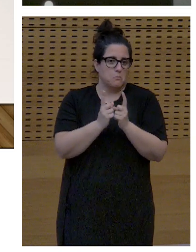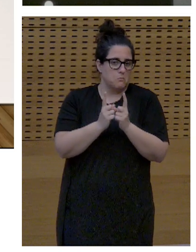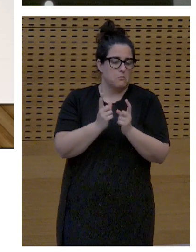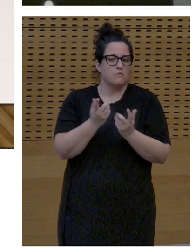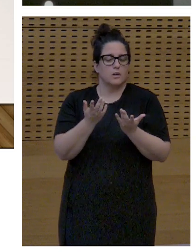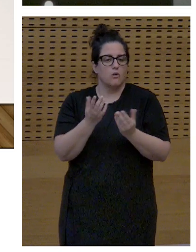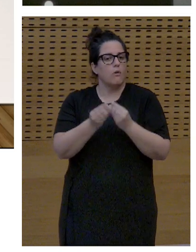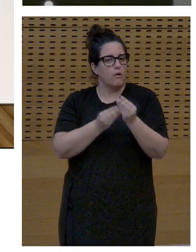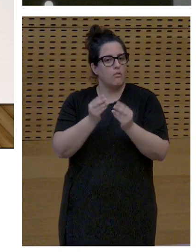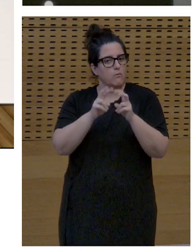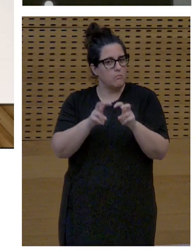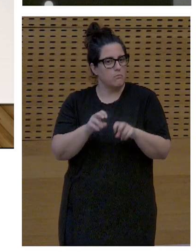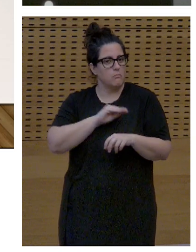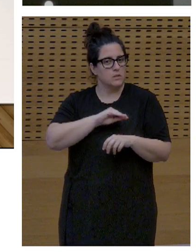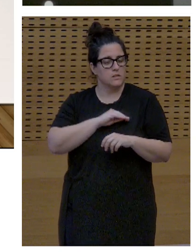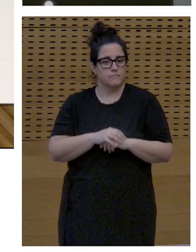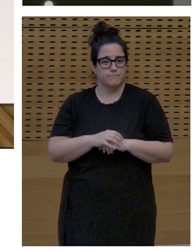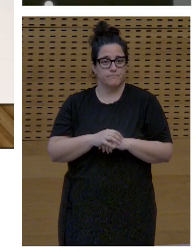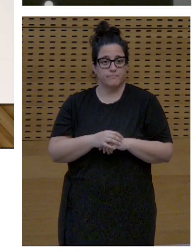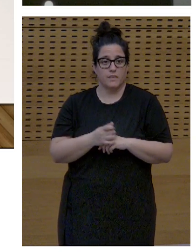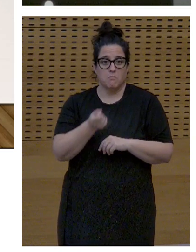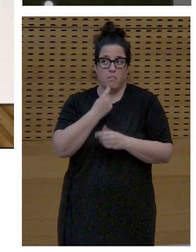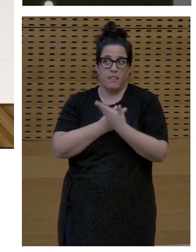Los medicamentos los conocéis.